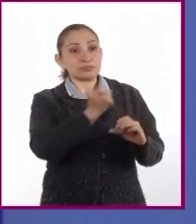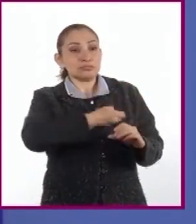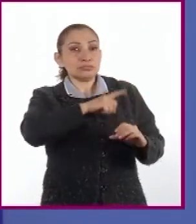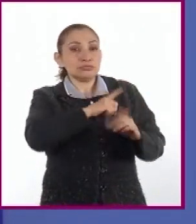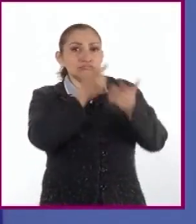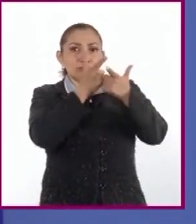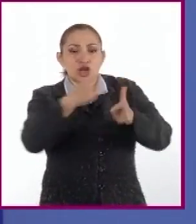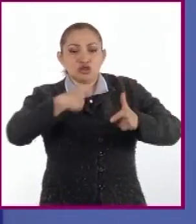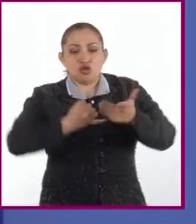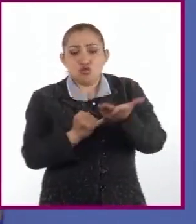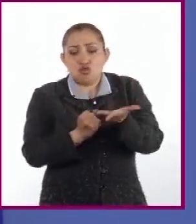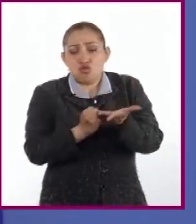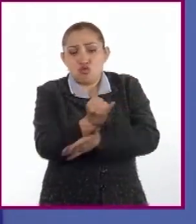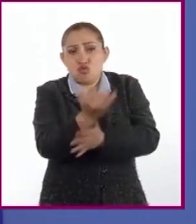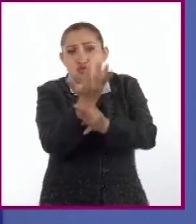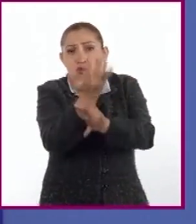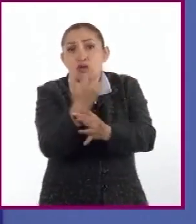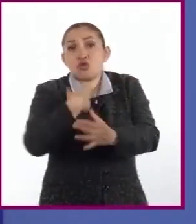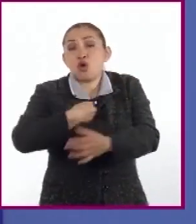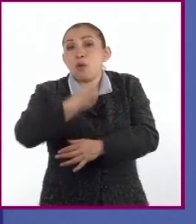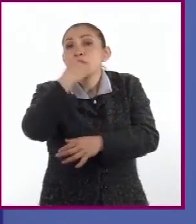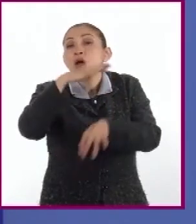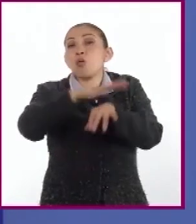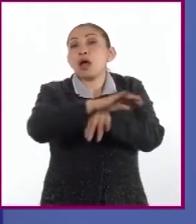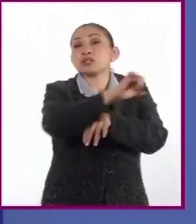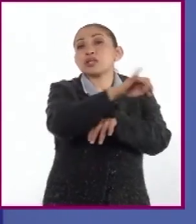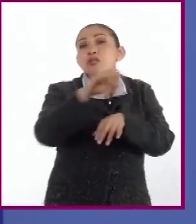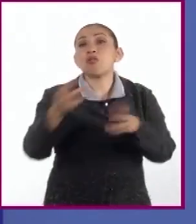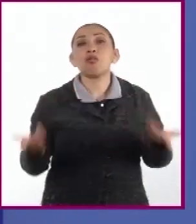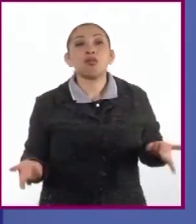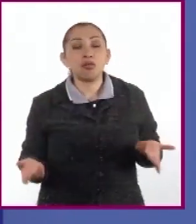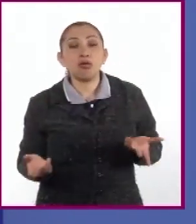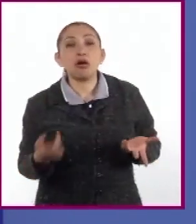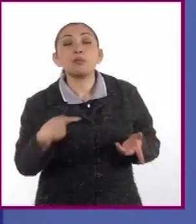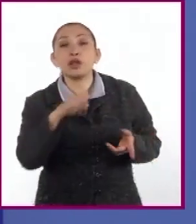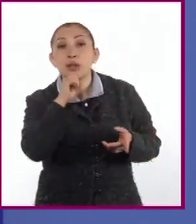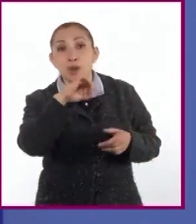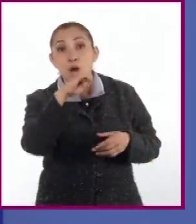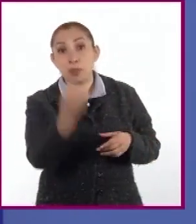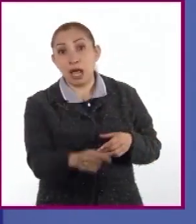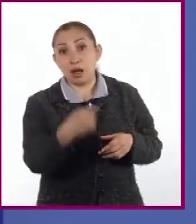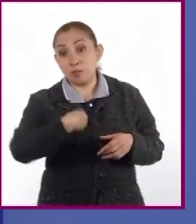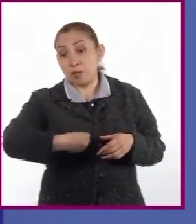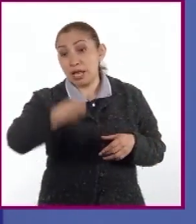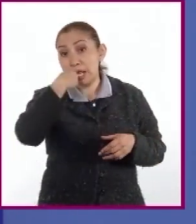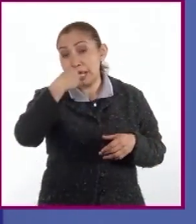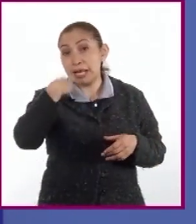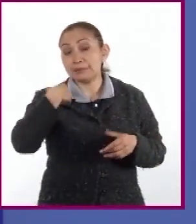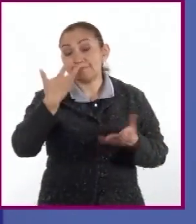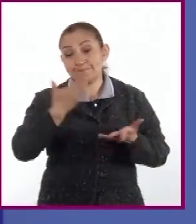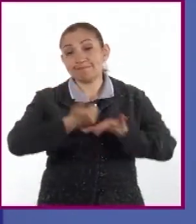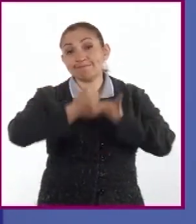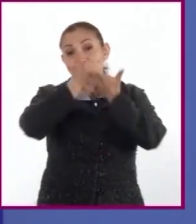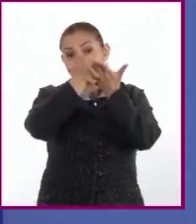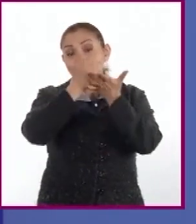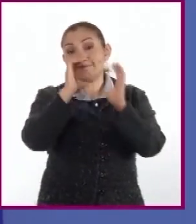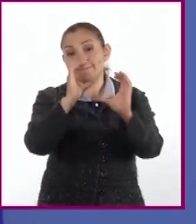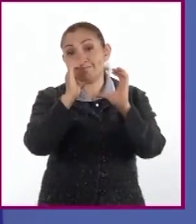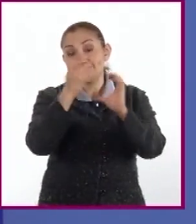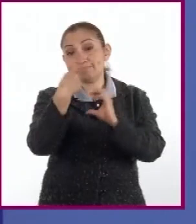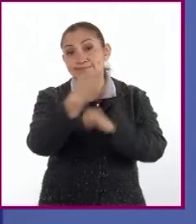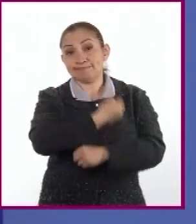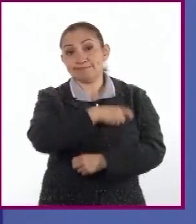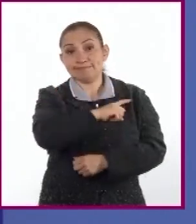la libertad de decidir qué alimentos comer, aunque también tienen la obligación de consumir alimentos que contribuyan al cuidado de su